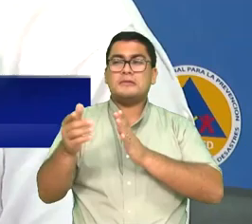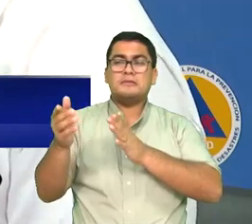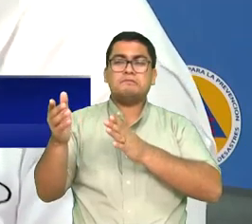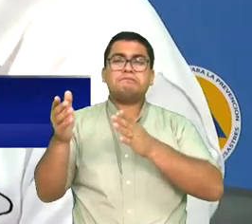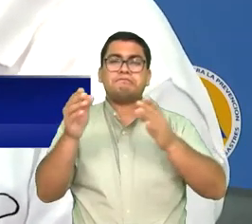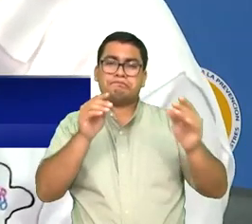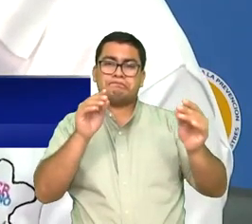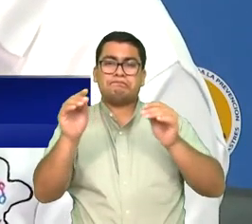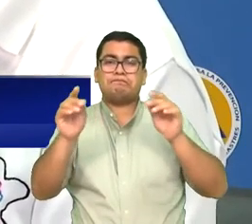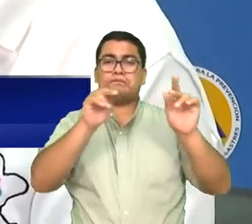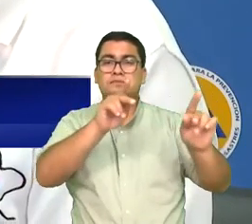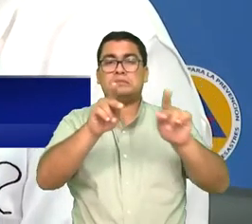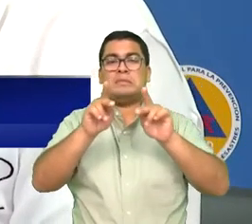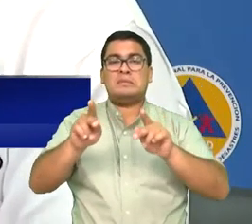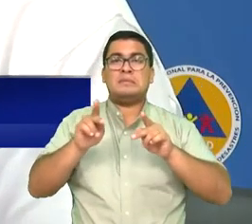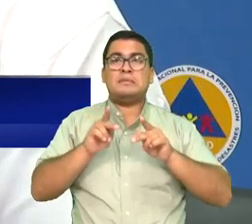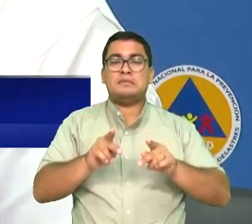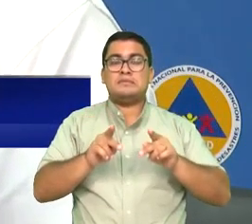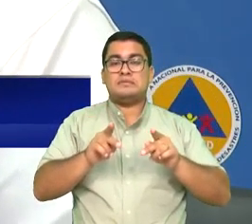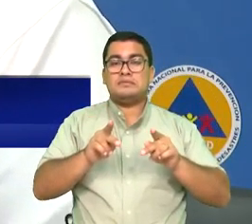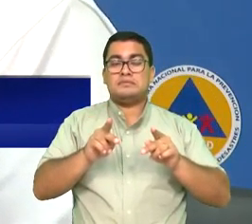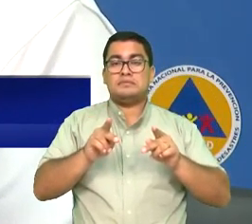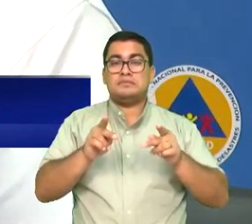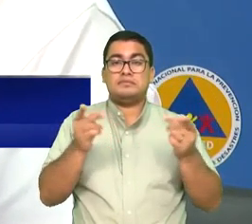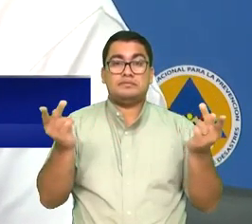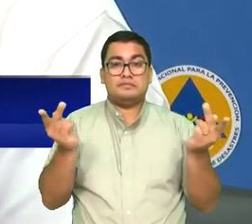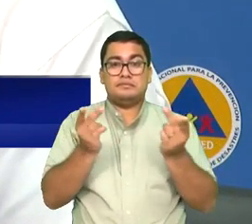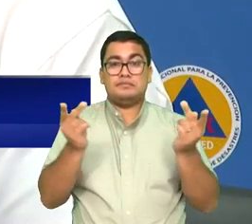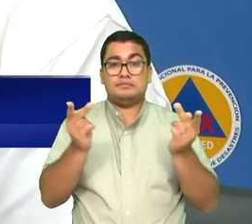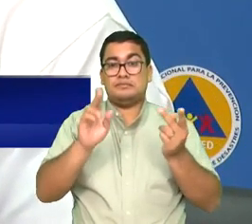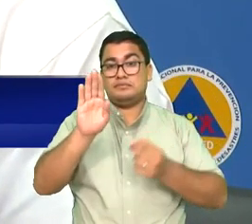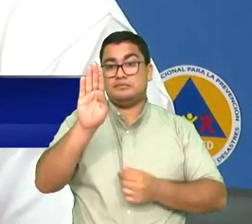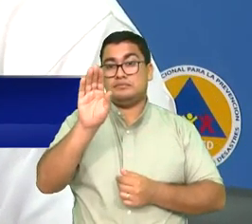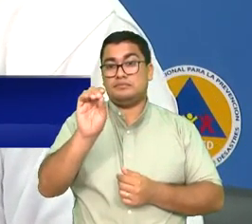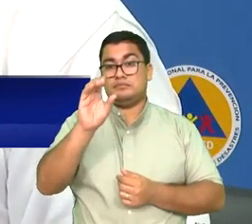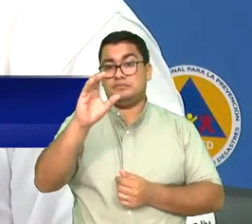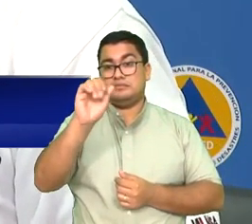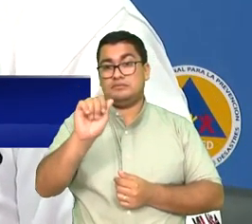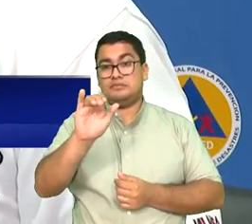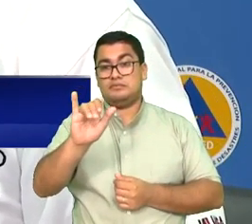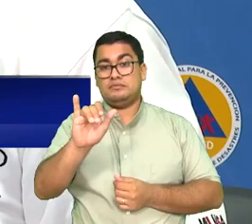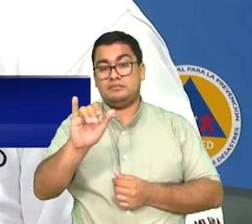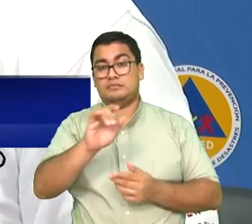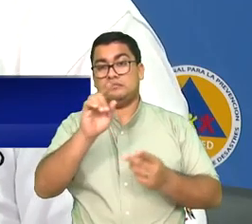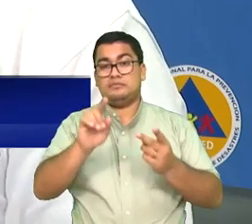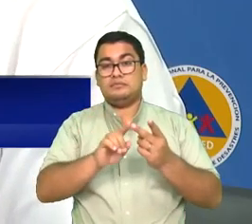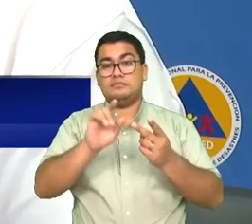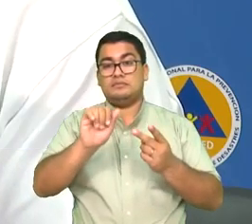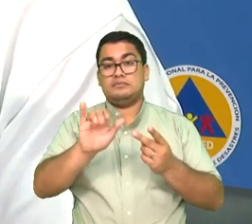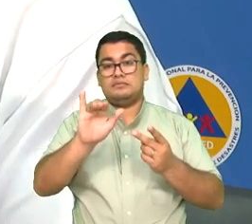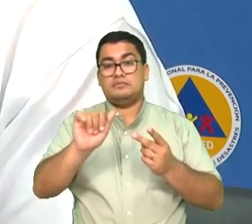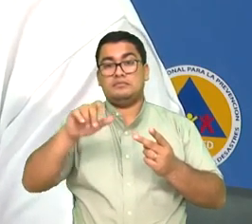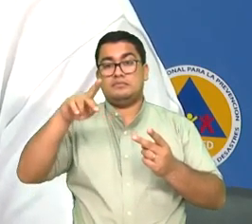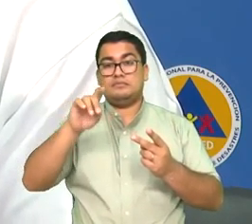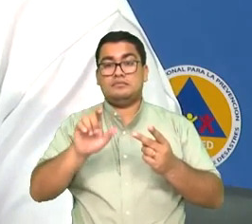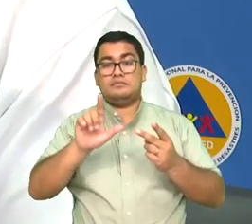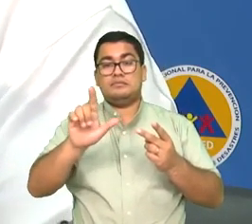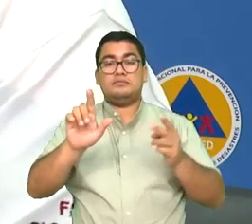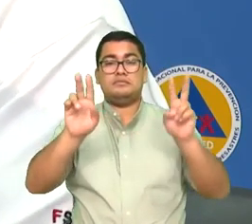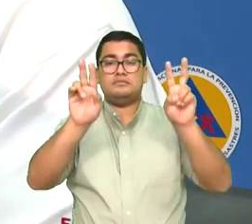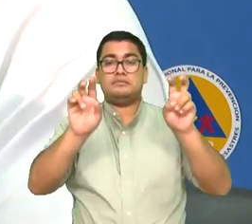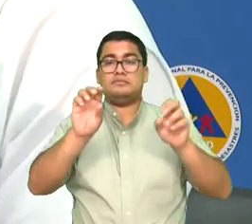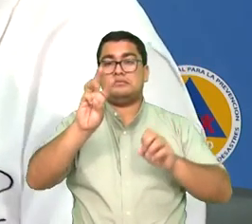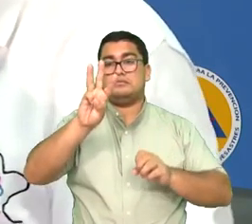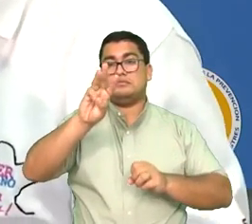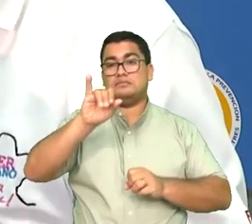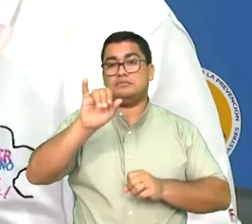con los compañeros de la zona de Bocaya, Yapal, y la zona que tiene que ver ya con Huihuilí y Nueva